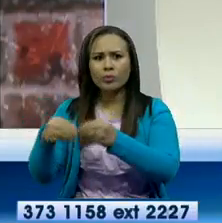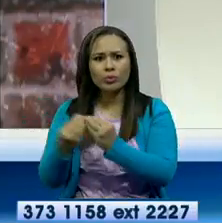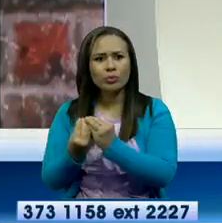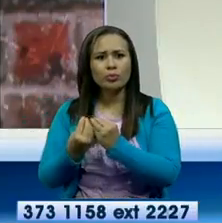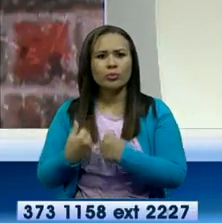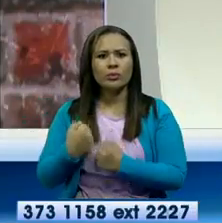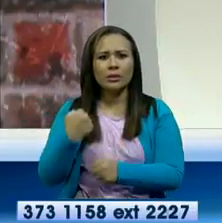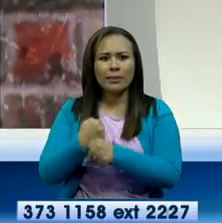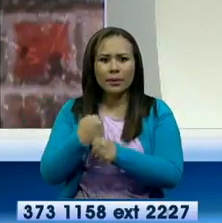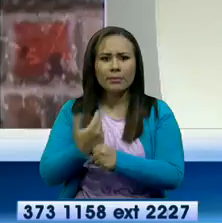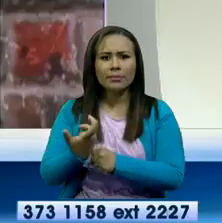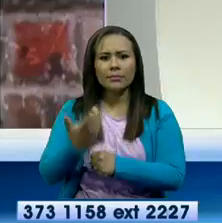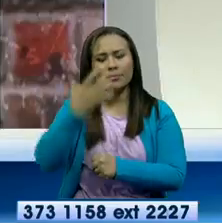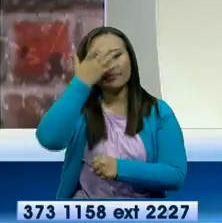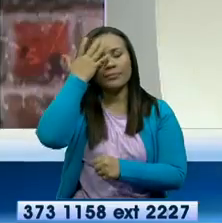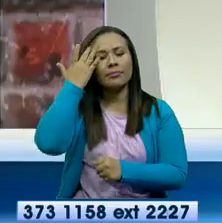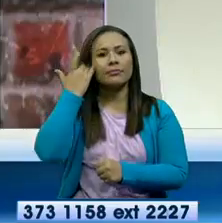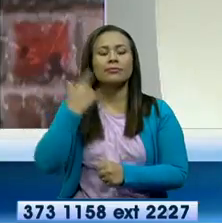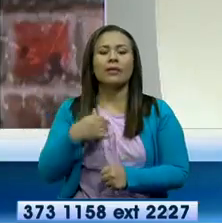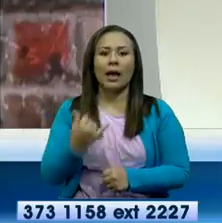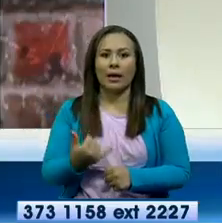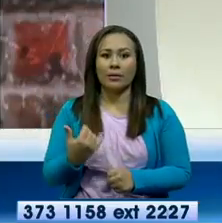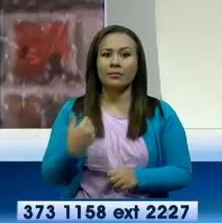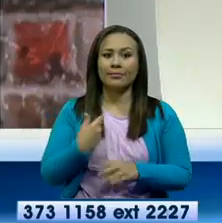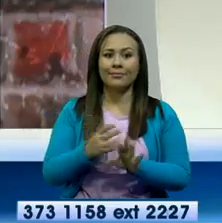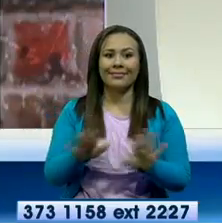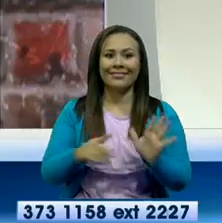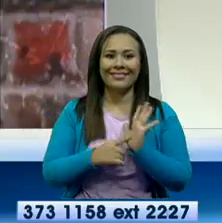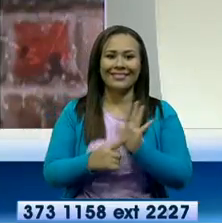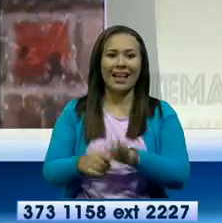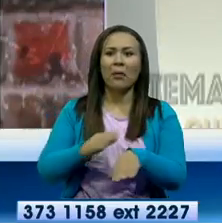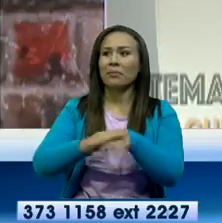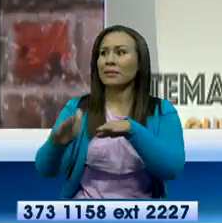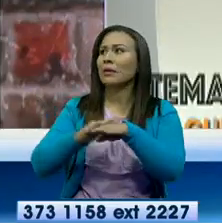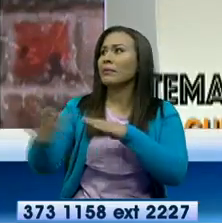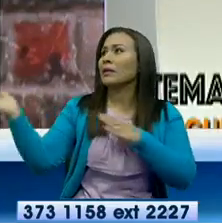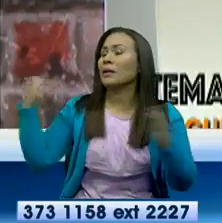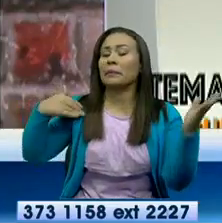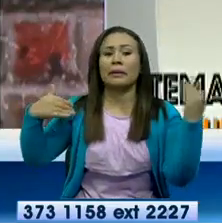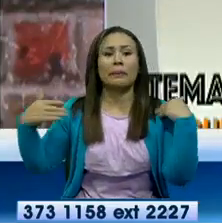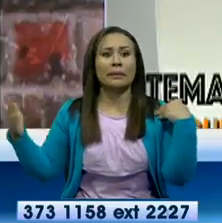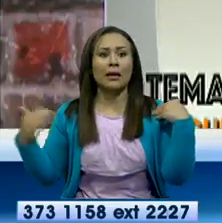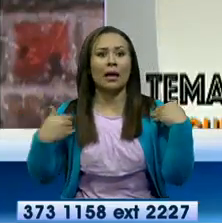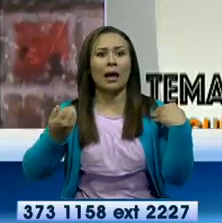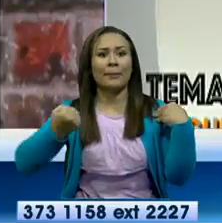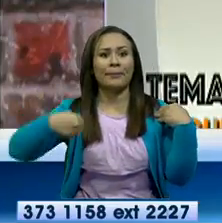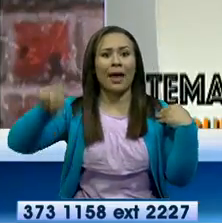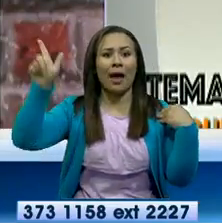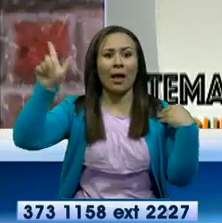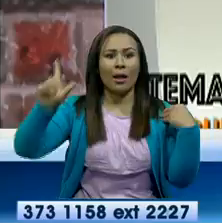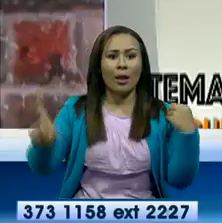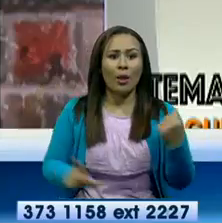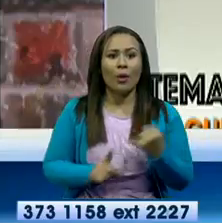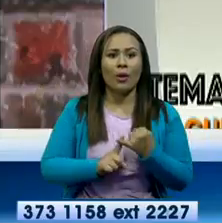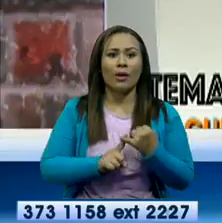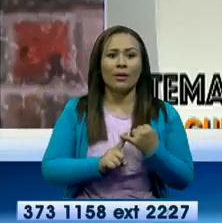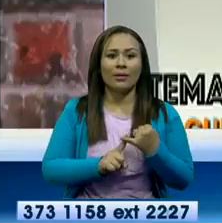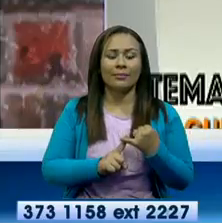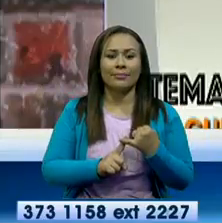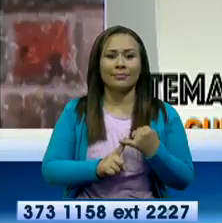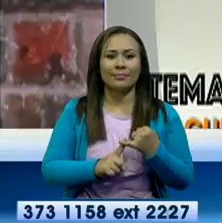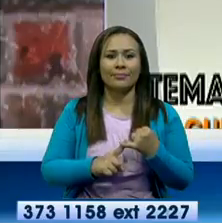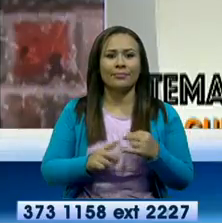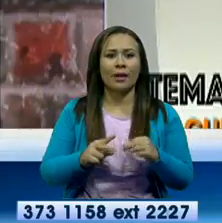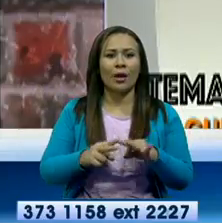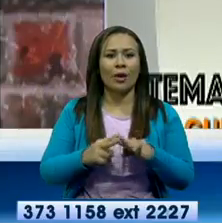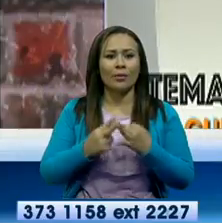y tenemos antes de éste vaya tenemos varias invitaciones vamos a estar en loja el